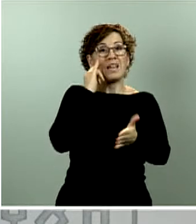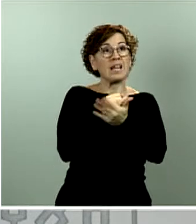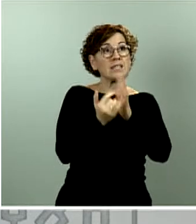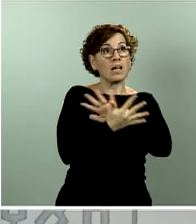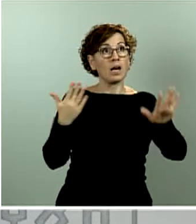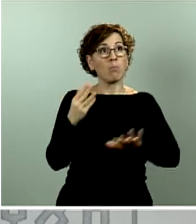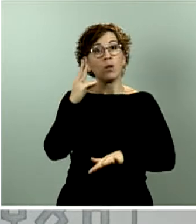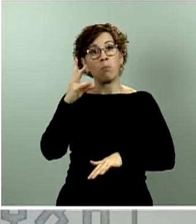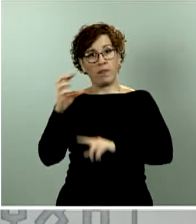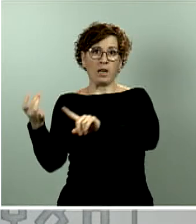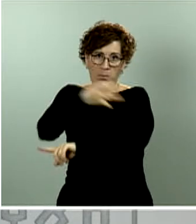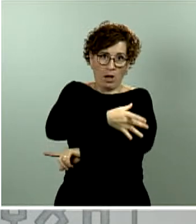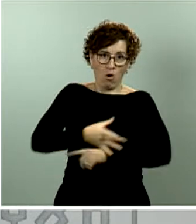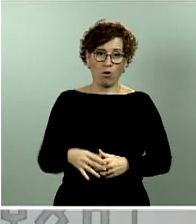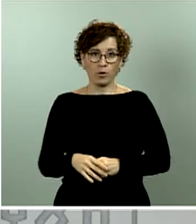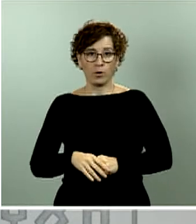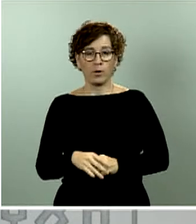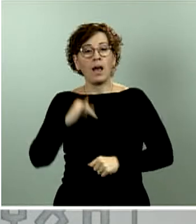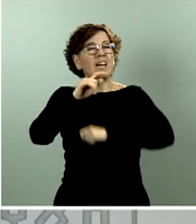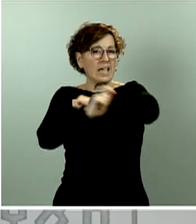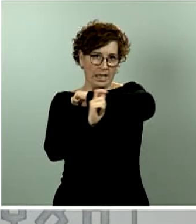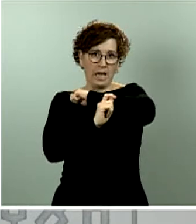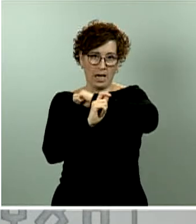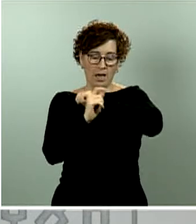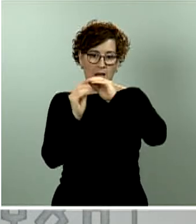una guía de estrategias de